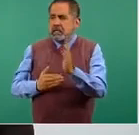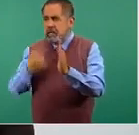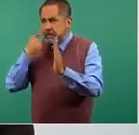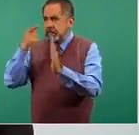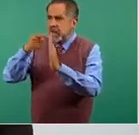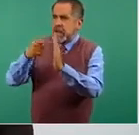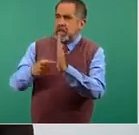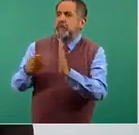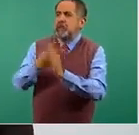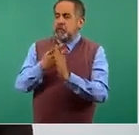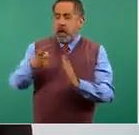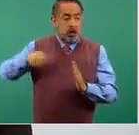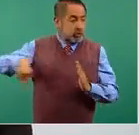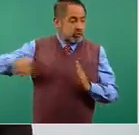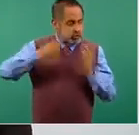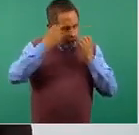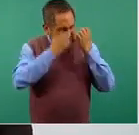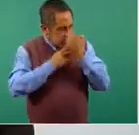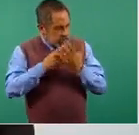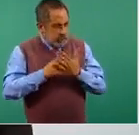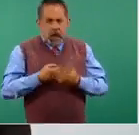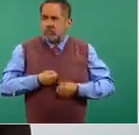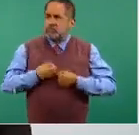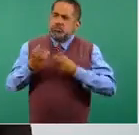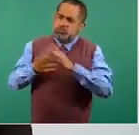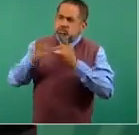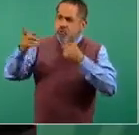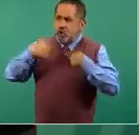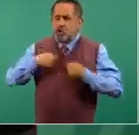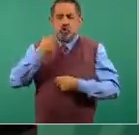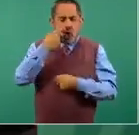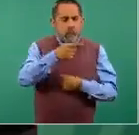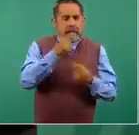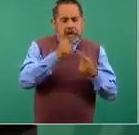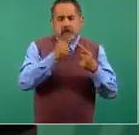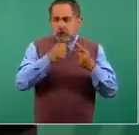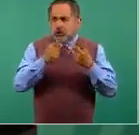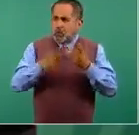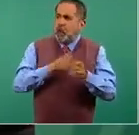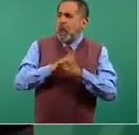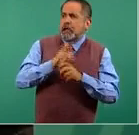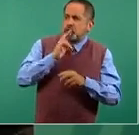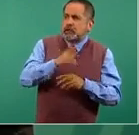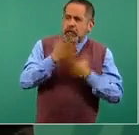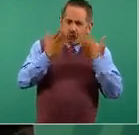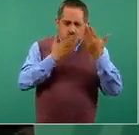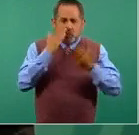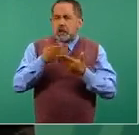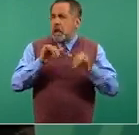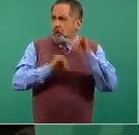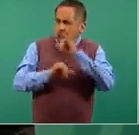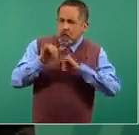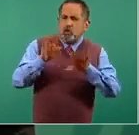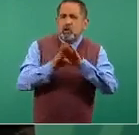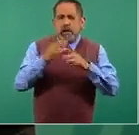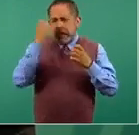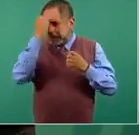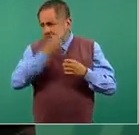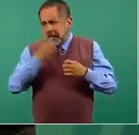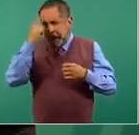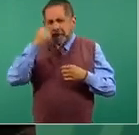atendieron a las personas, exponen todo lo que observaron, cuáles fueron los resultados de los estudios de laboratorio, de los exámenes